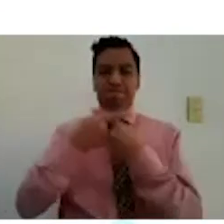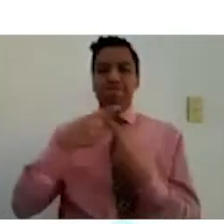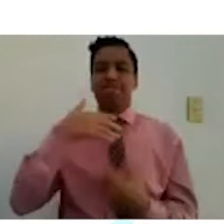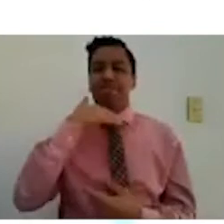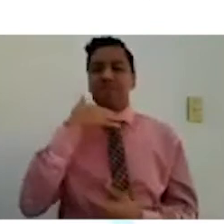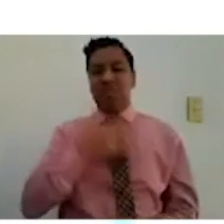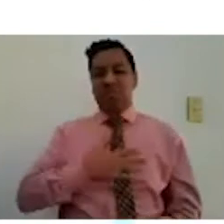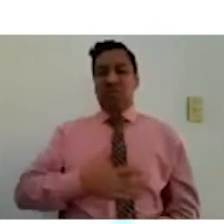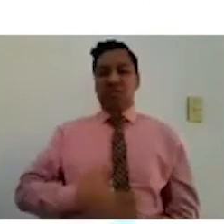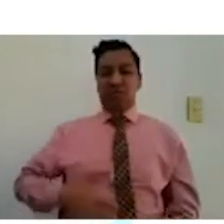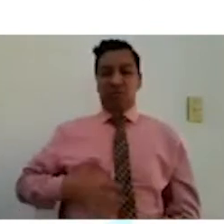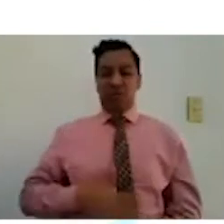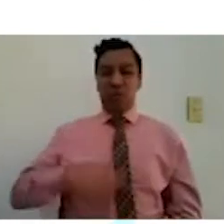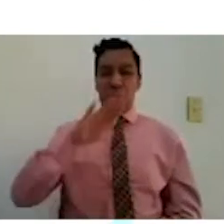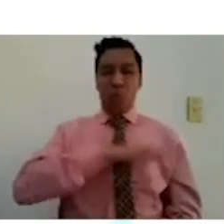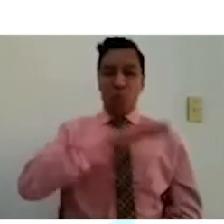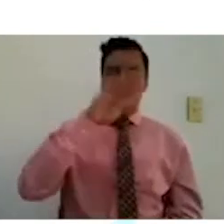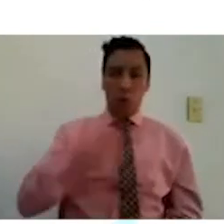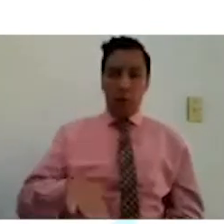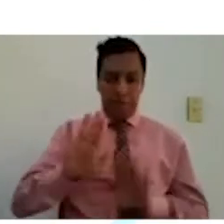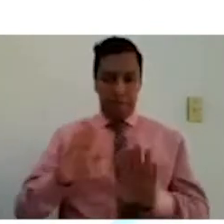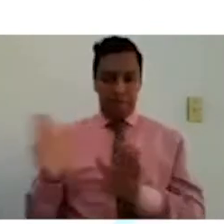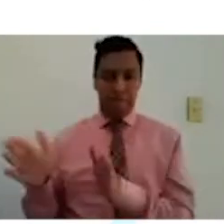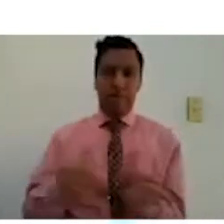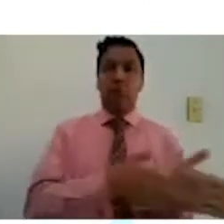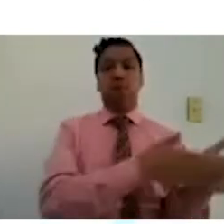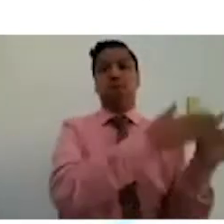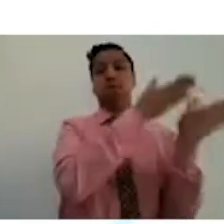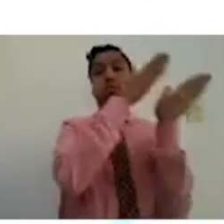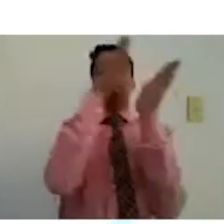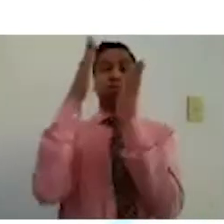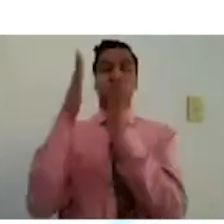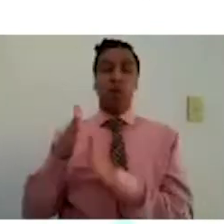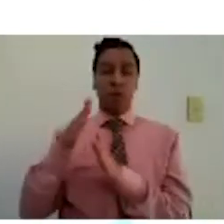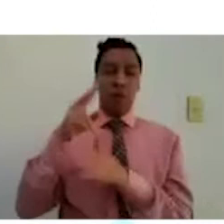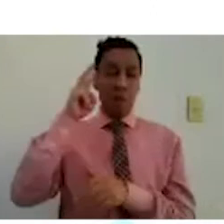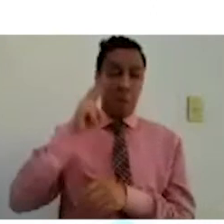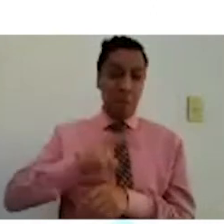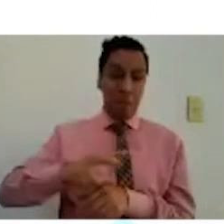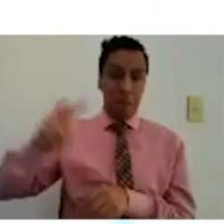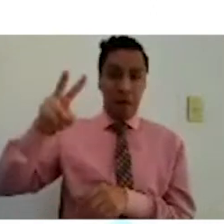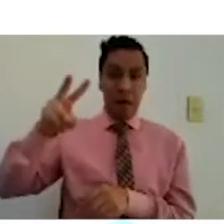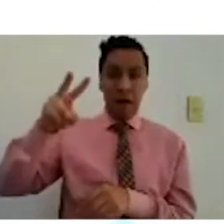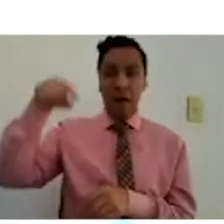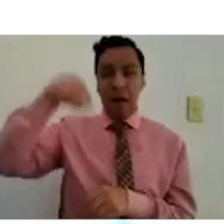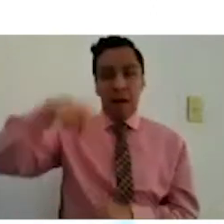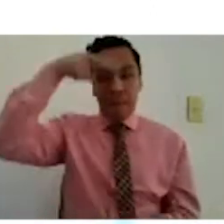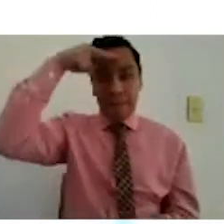ámbito europeo y nos vamos a tierras propias y nos vamos a Jonacatepec, en